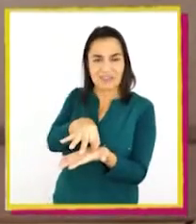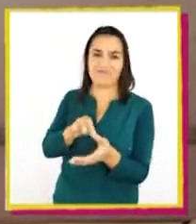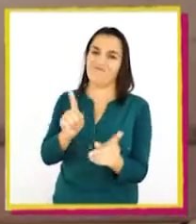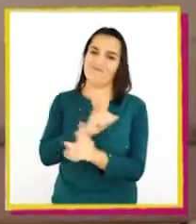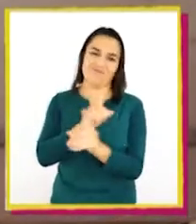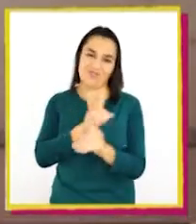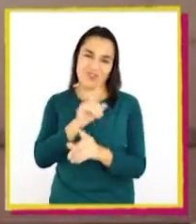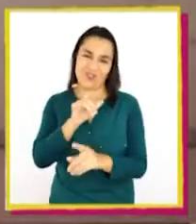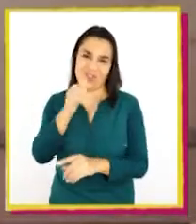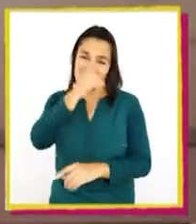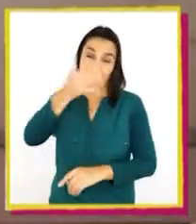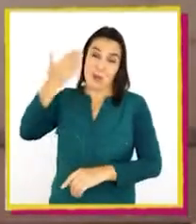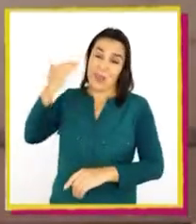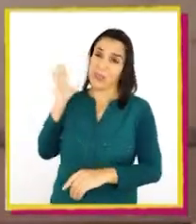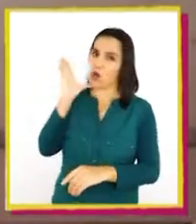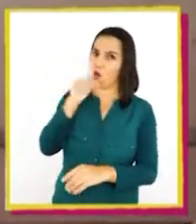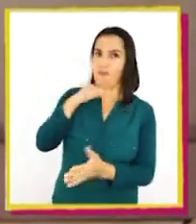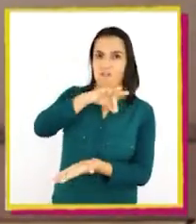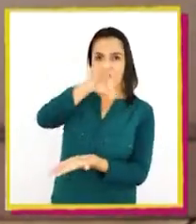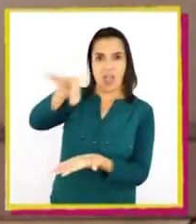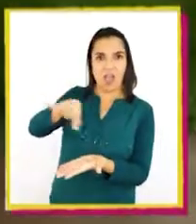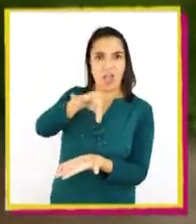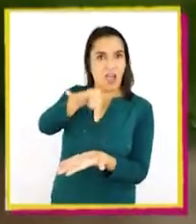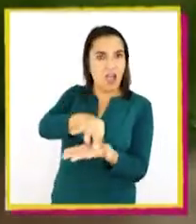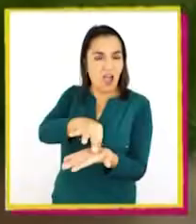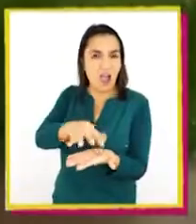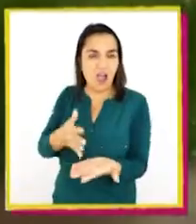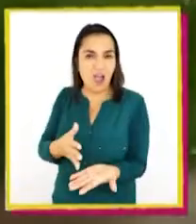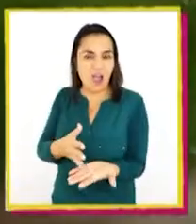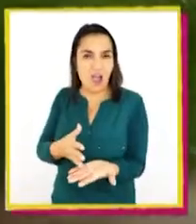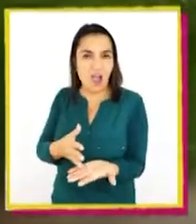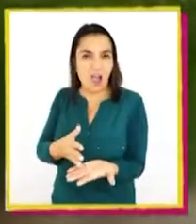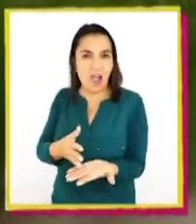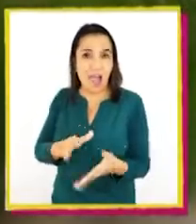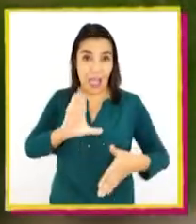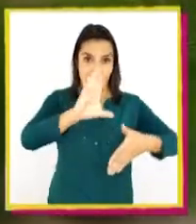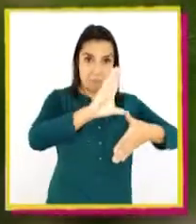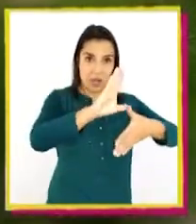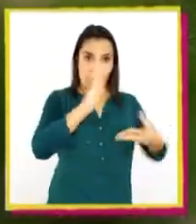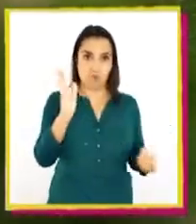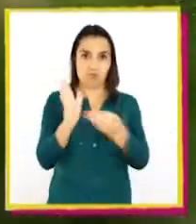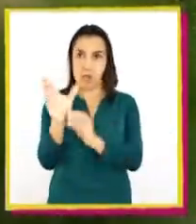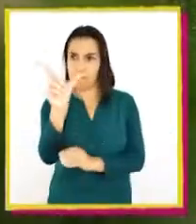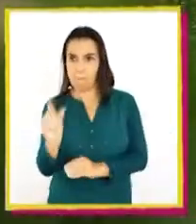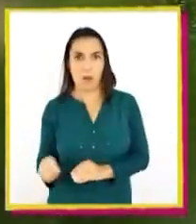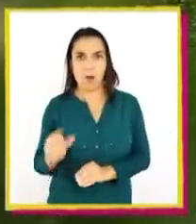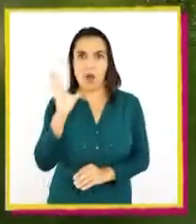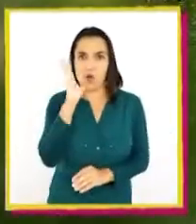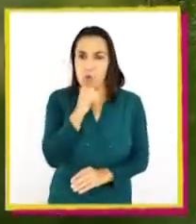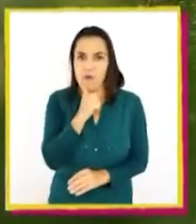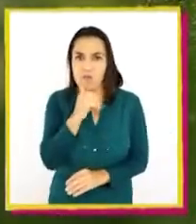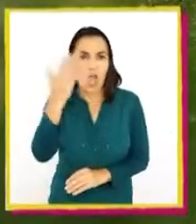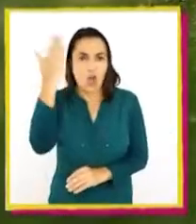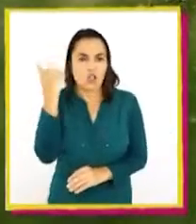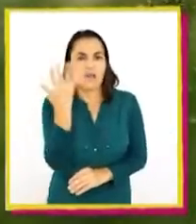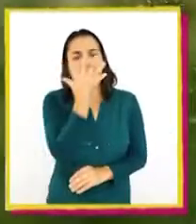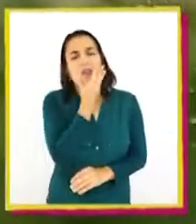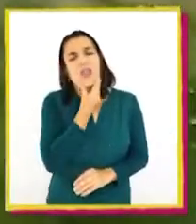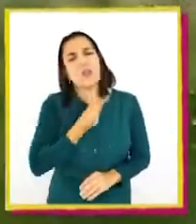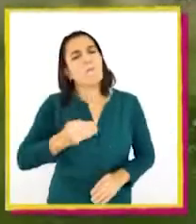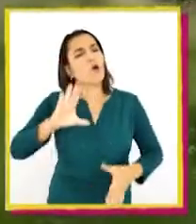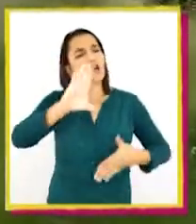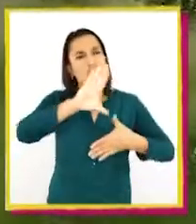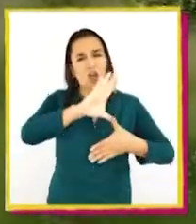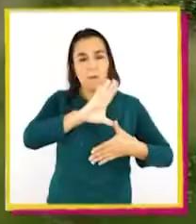esa época no existía la geolocalización. Ni siquiera existíamos en los mapas, ya que nadie sabía que nuestro hermoso